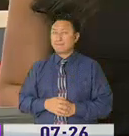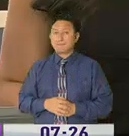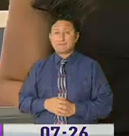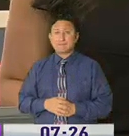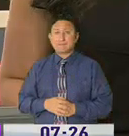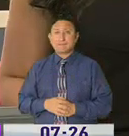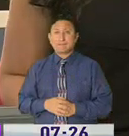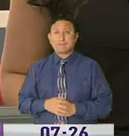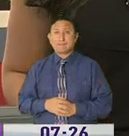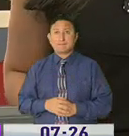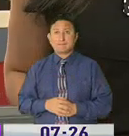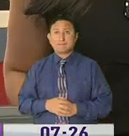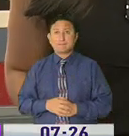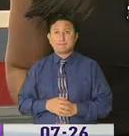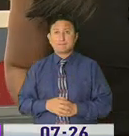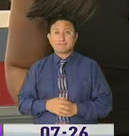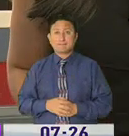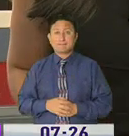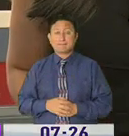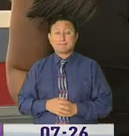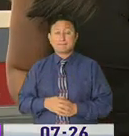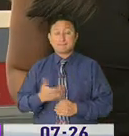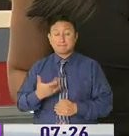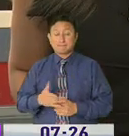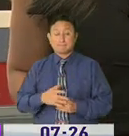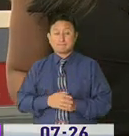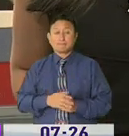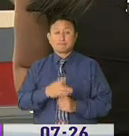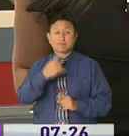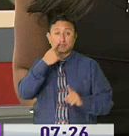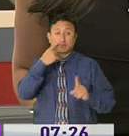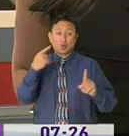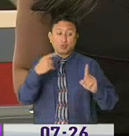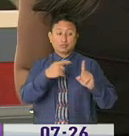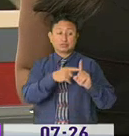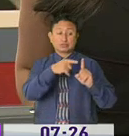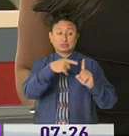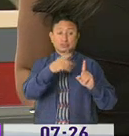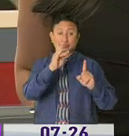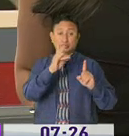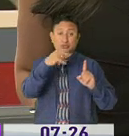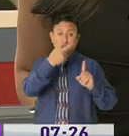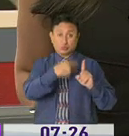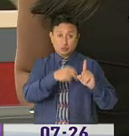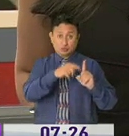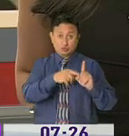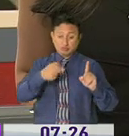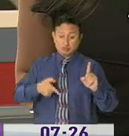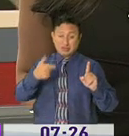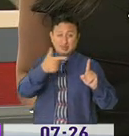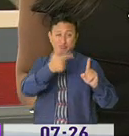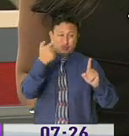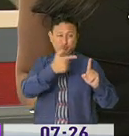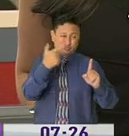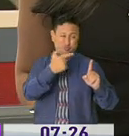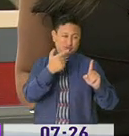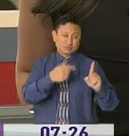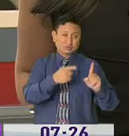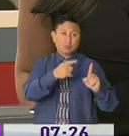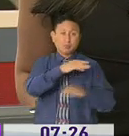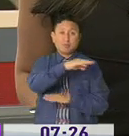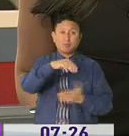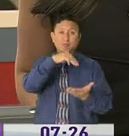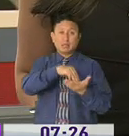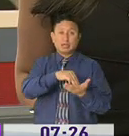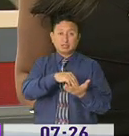Y sicarios asesinaron a un hombre frente a su mujer y sus hijos en Manta, provincia de Manabí. El ataque fue realizado con